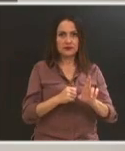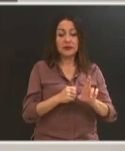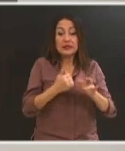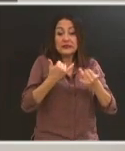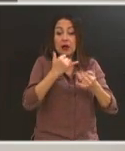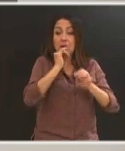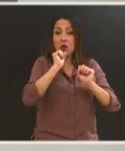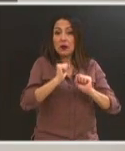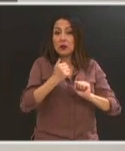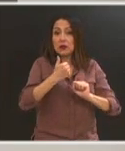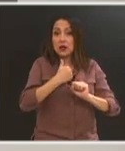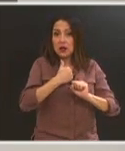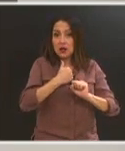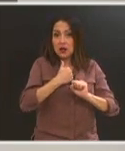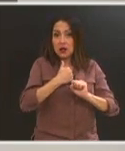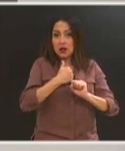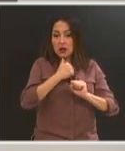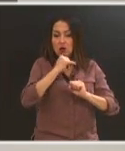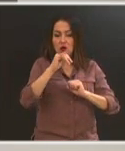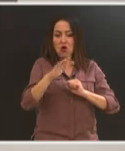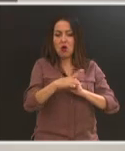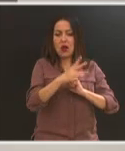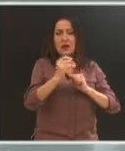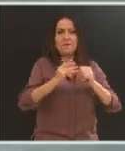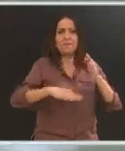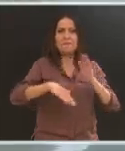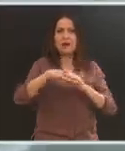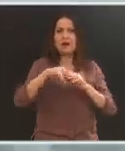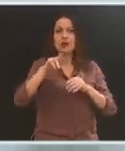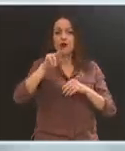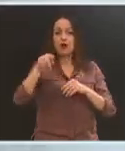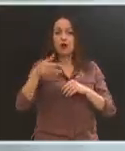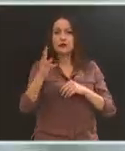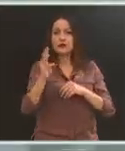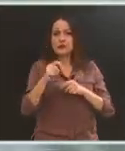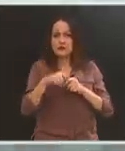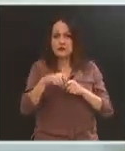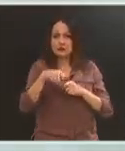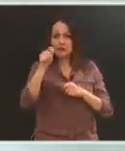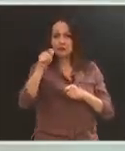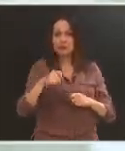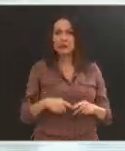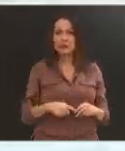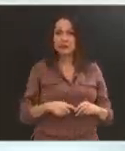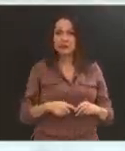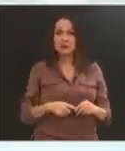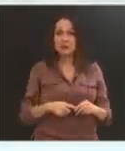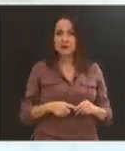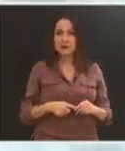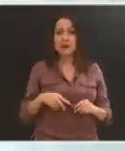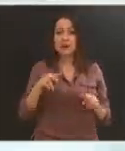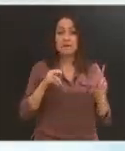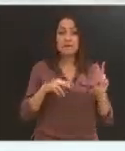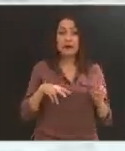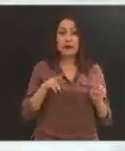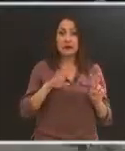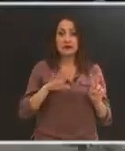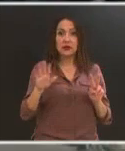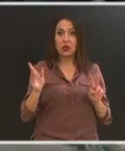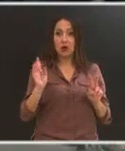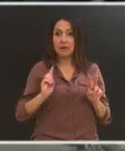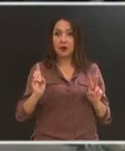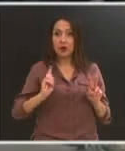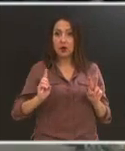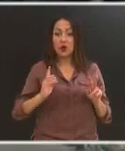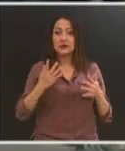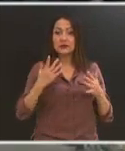que podríamos tener olas hasta máximos de 2.6 metros entre el viernes y el domingo. De